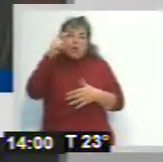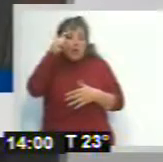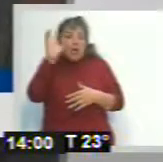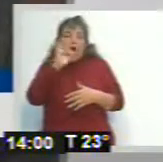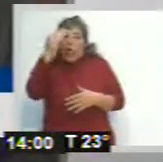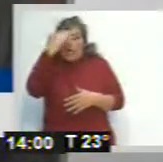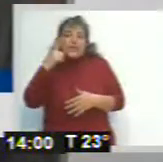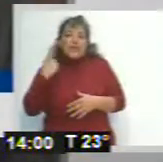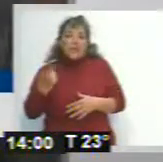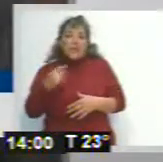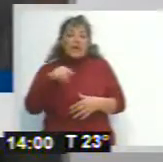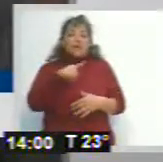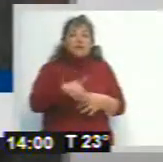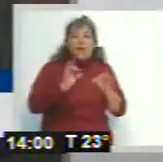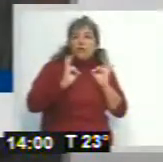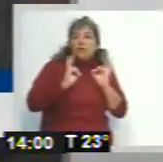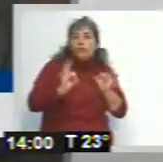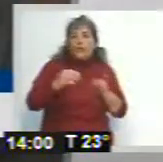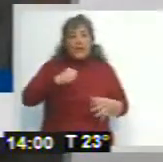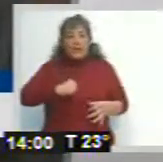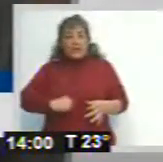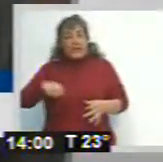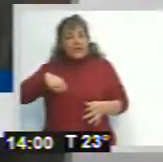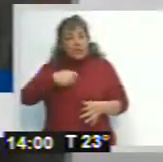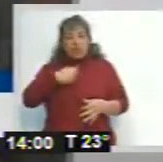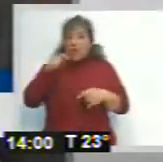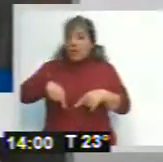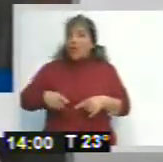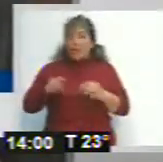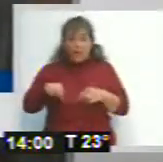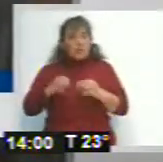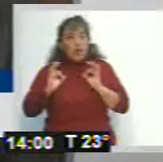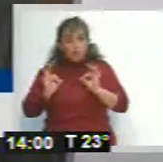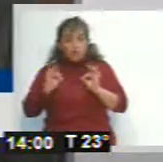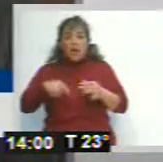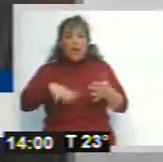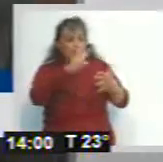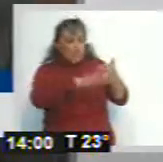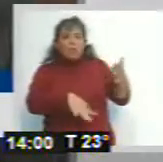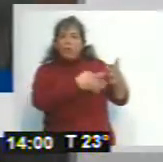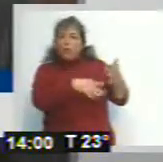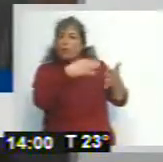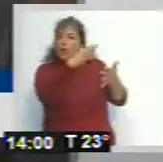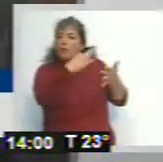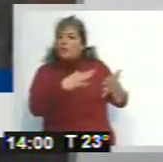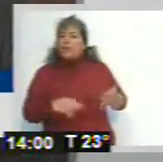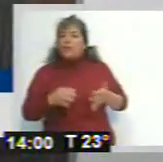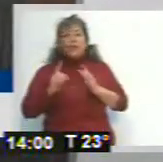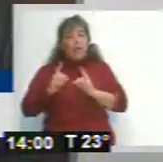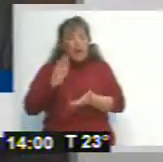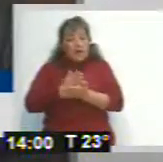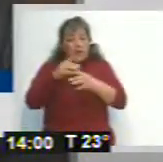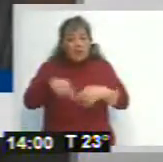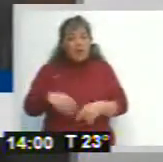el hecho de que se hayan hecho cirugías y que se estén haciendo en el día de hoy ya hay cirugías programadas ya a partir de ahora y está programada